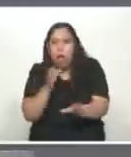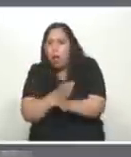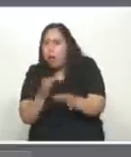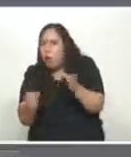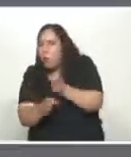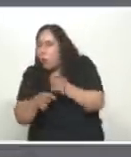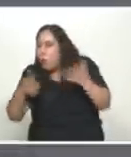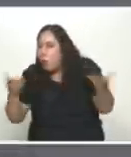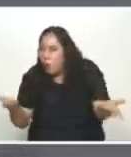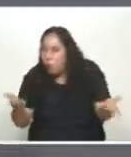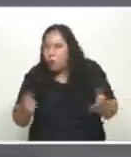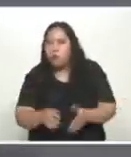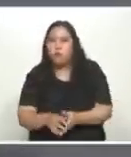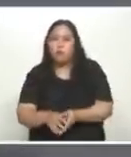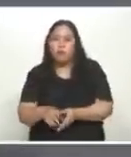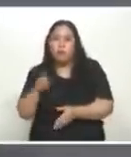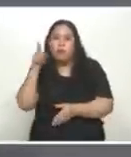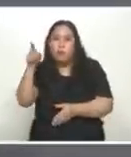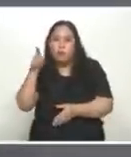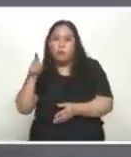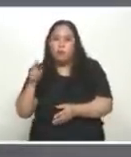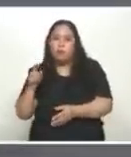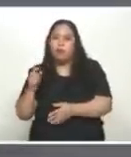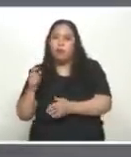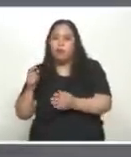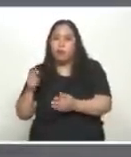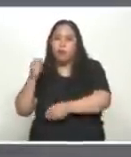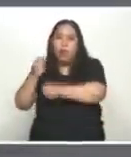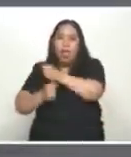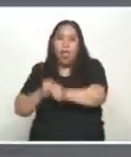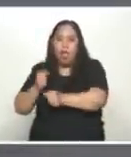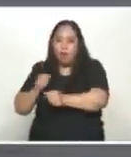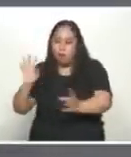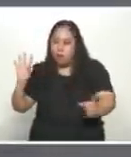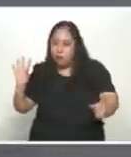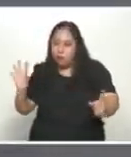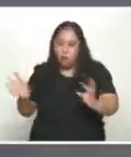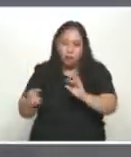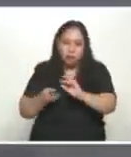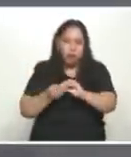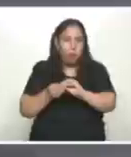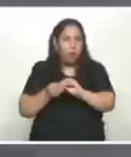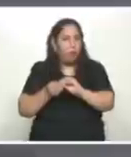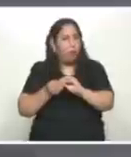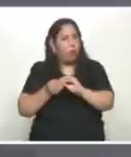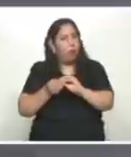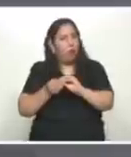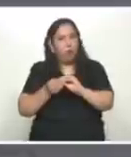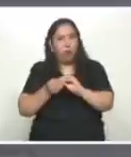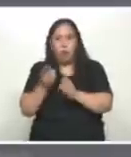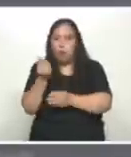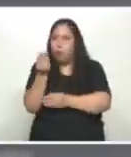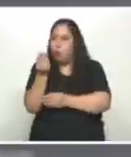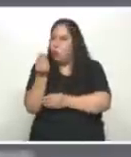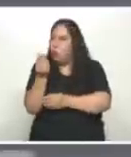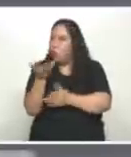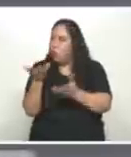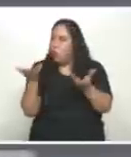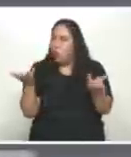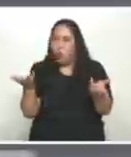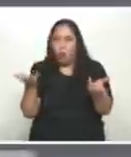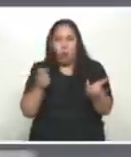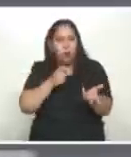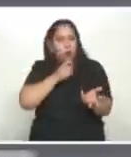suma todo lo que significan los perdones fiscales, que muchos son arbitrarios, no todos, pero muchos son arbitrarios,